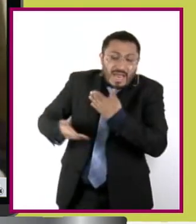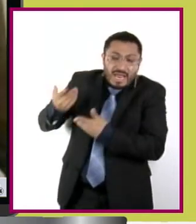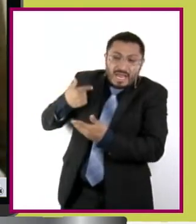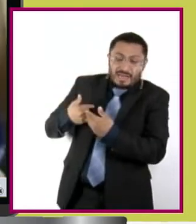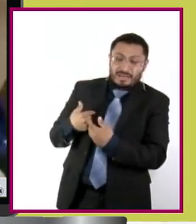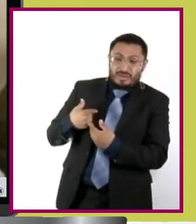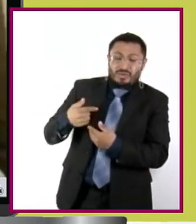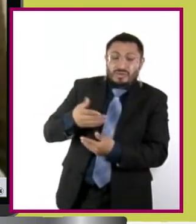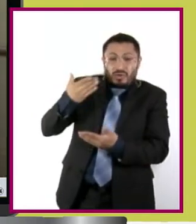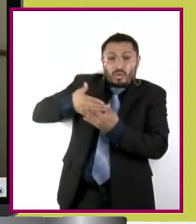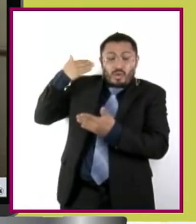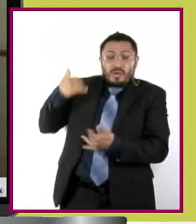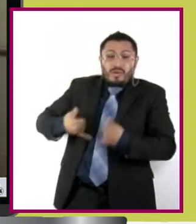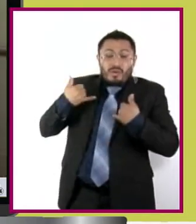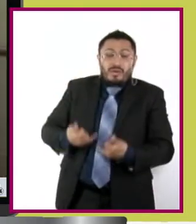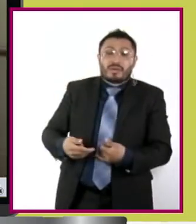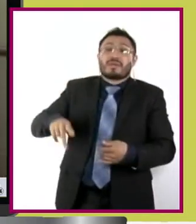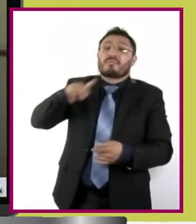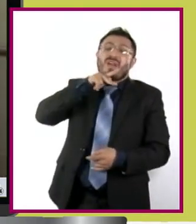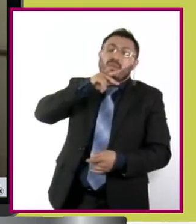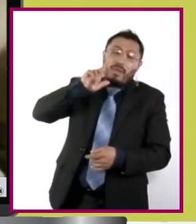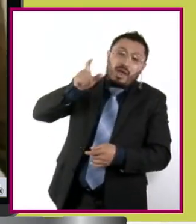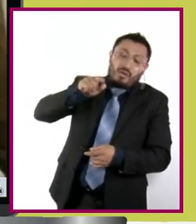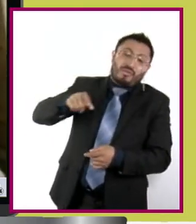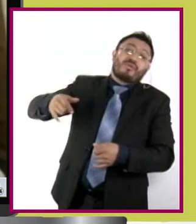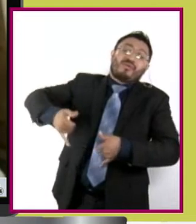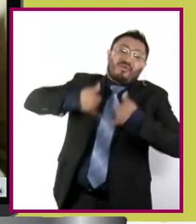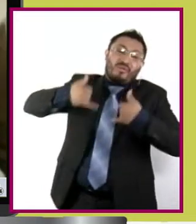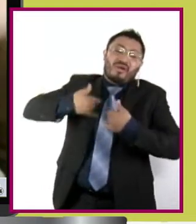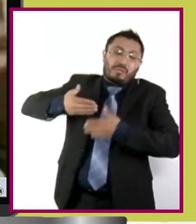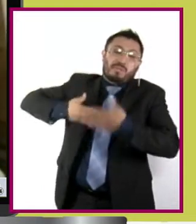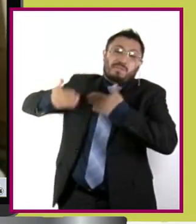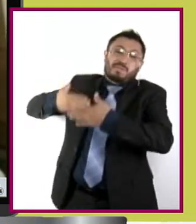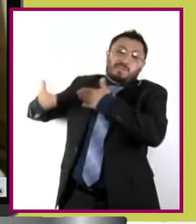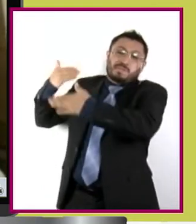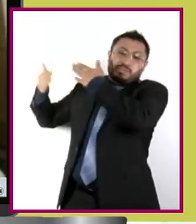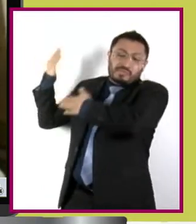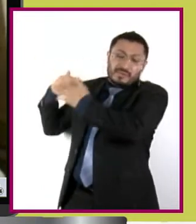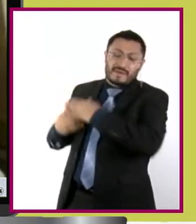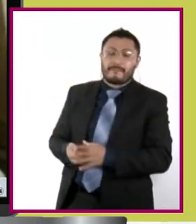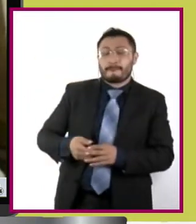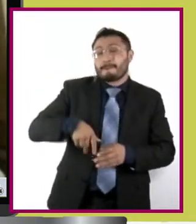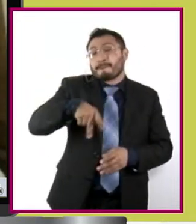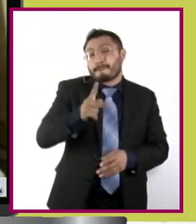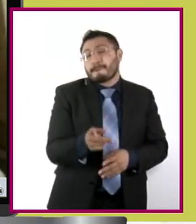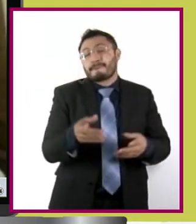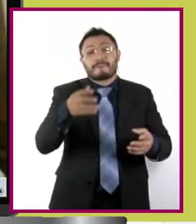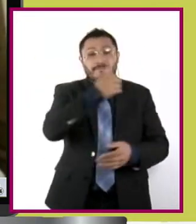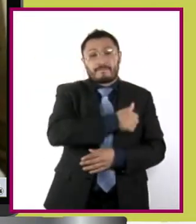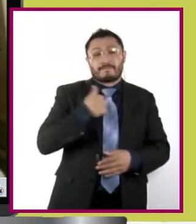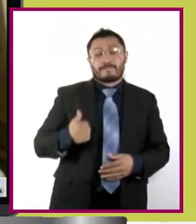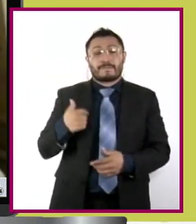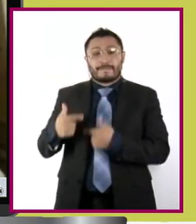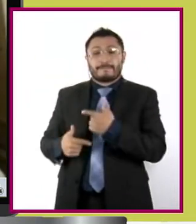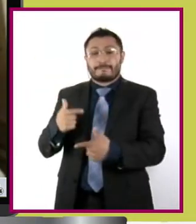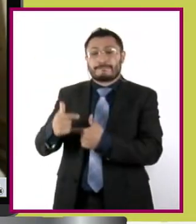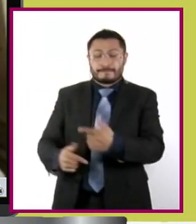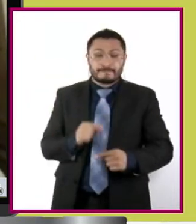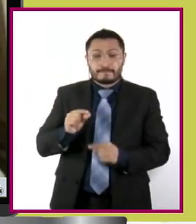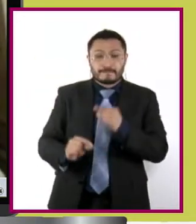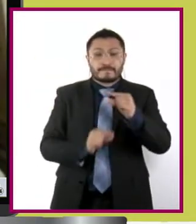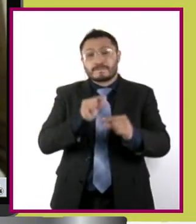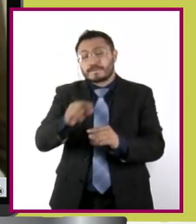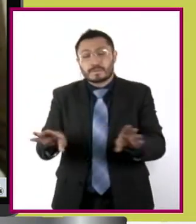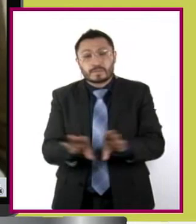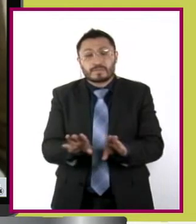jóvenes. Y lo decían a sus papás cuando ellos eran jóvenes. Y así nos vamos. El asunto es que cada generación va